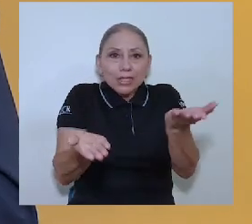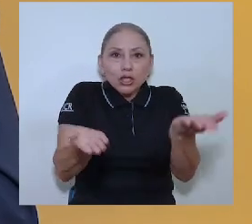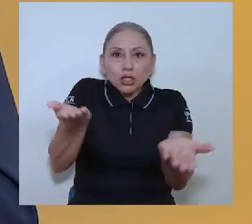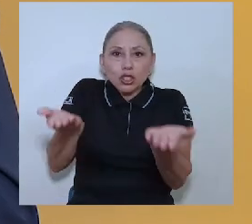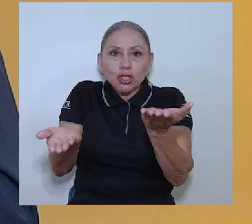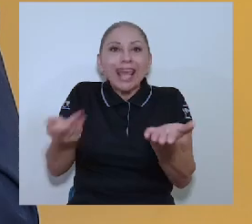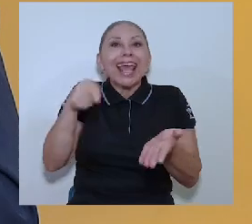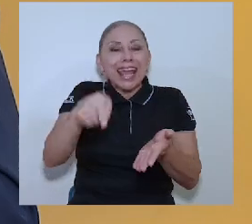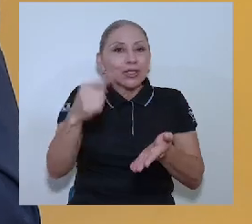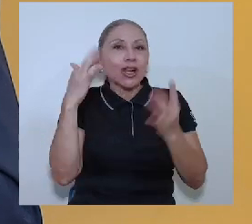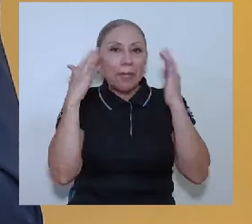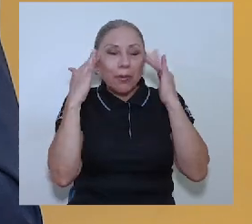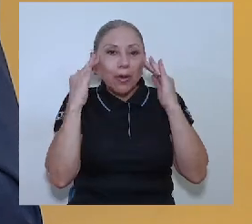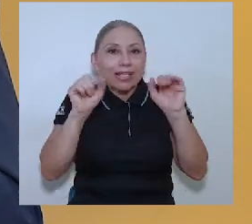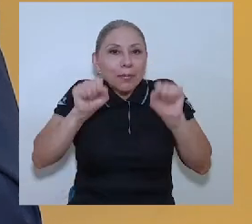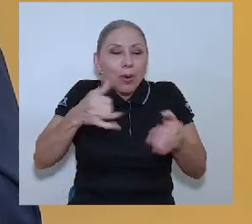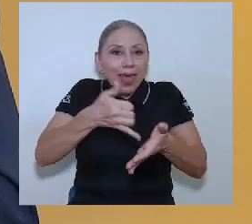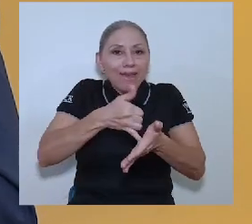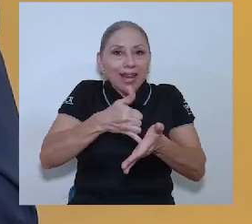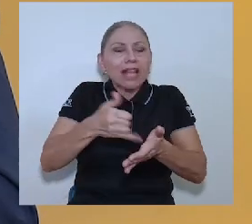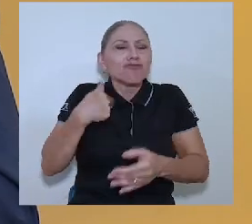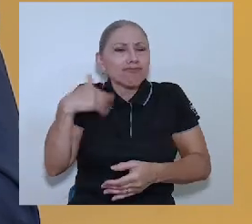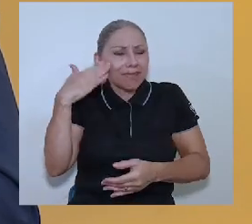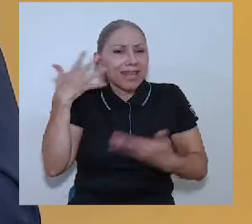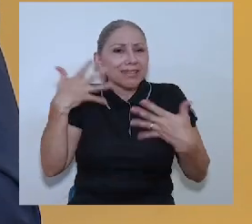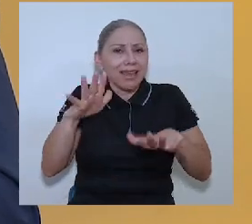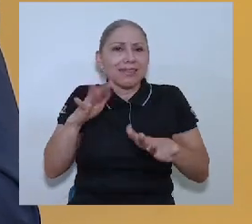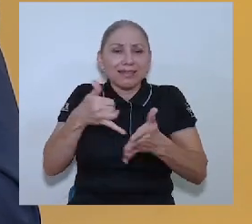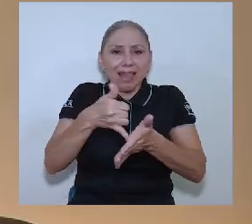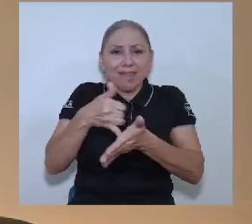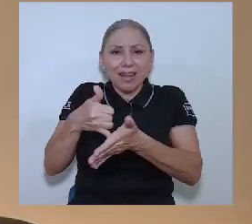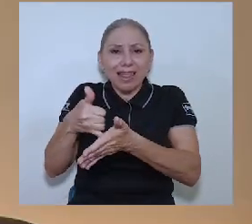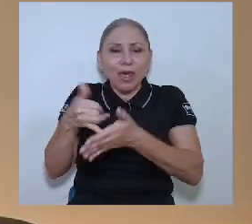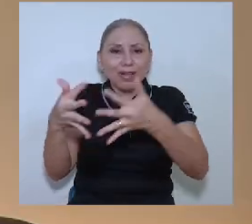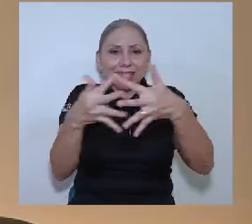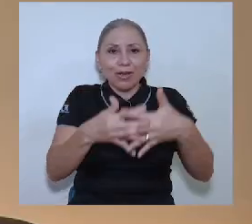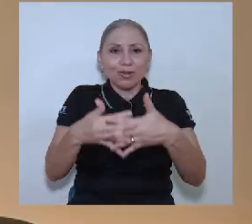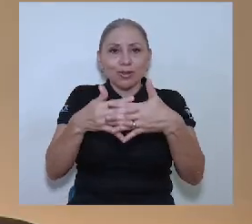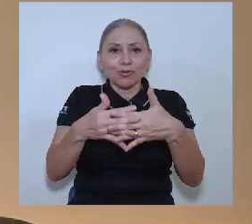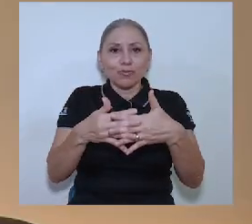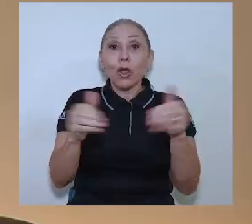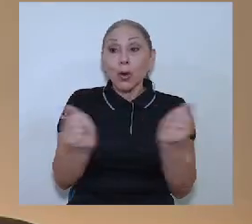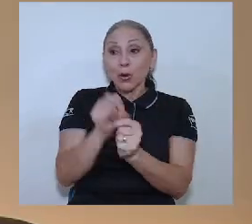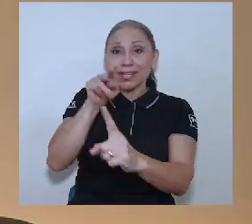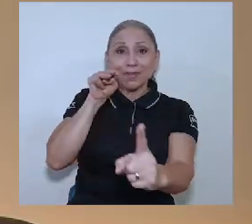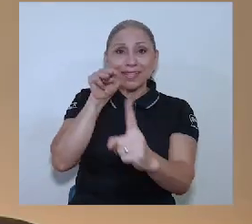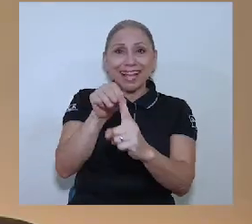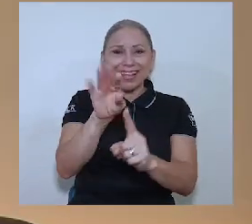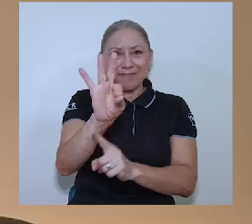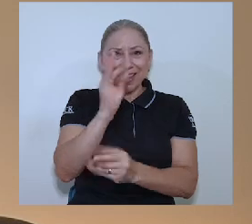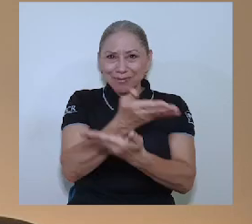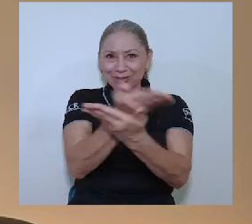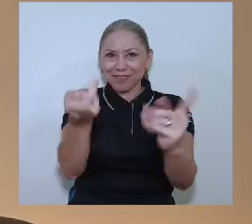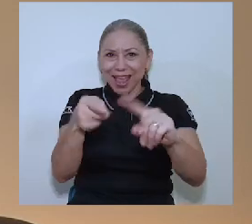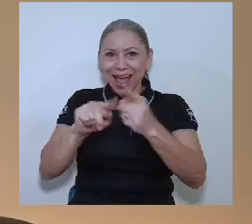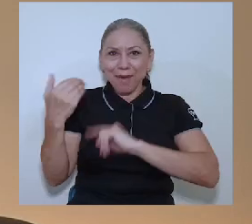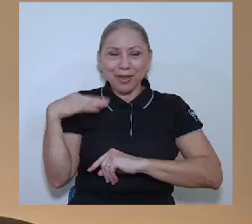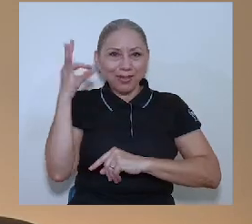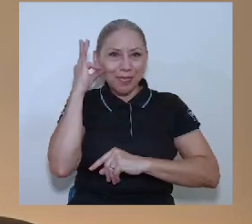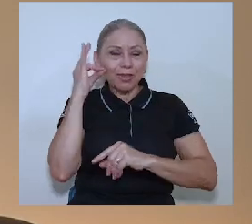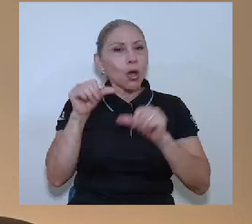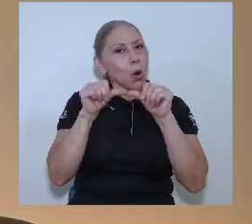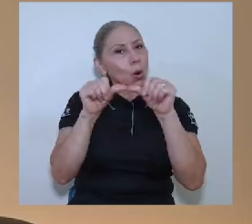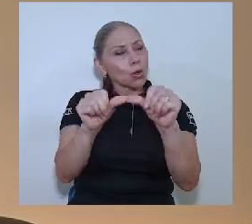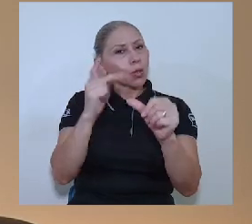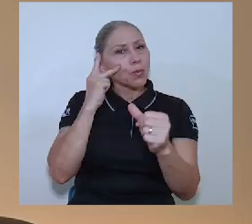pueda debilitar severamente. De hecho, yo creo que ya se está debilitando en Estados Unidos. Y con ese mensaje invitamos a las amigas y amigos a que se